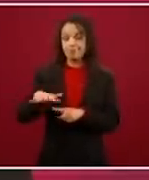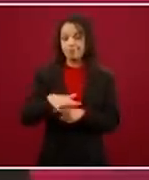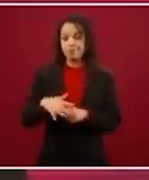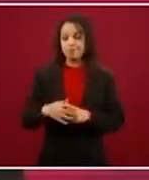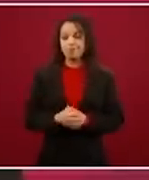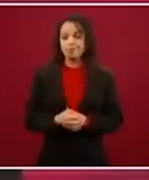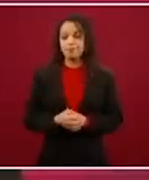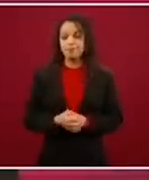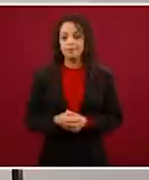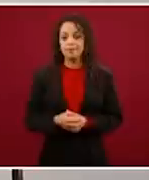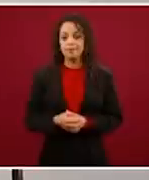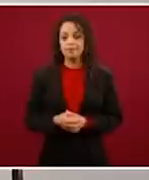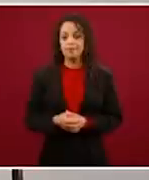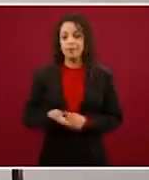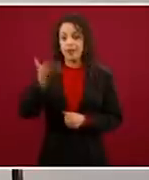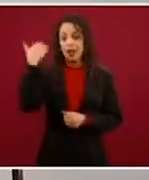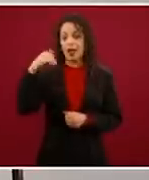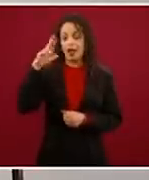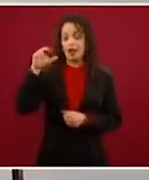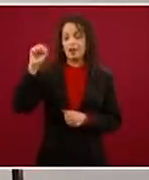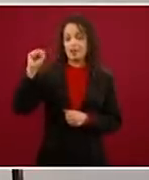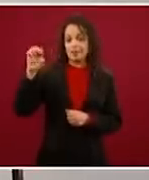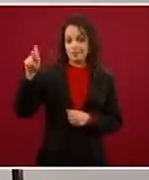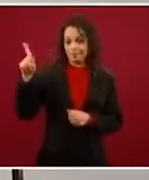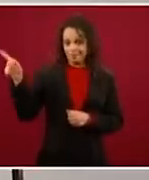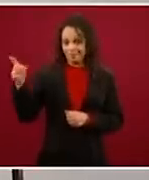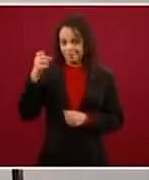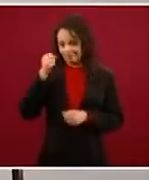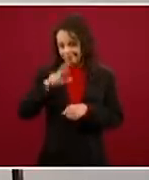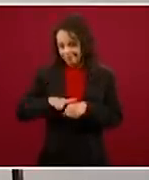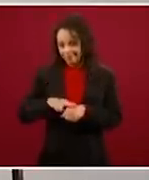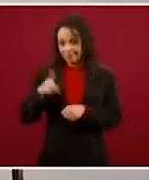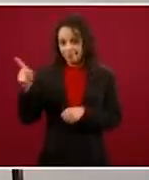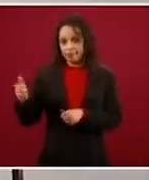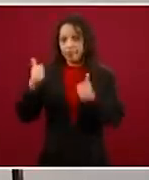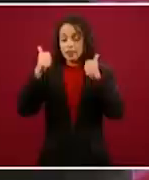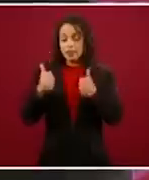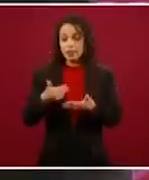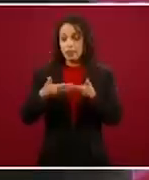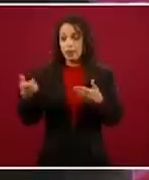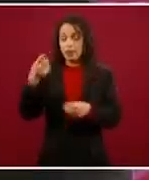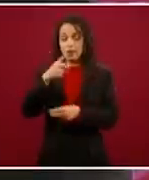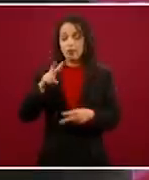el que era secretario de Seguridad Pública, está preso,